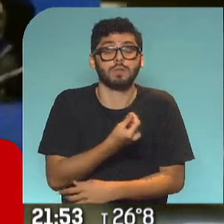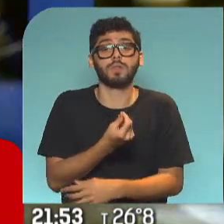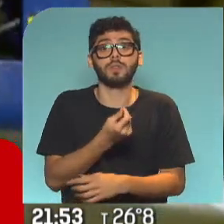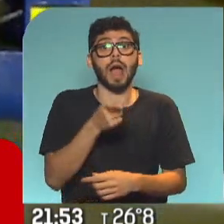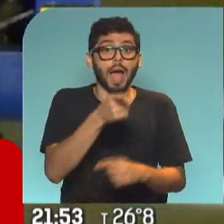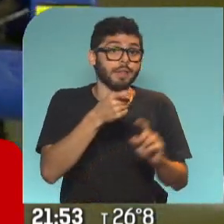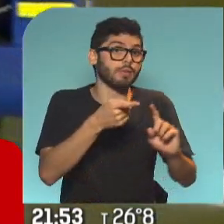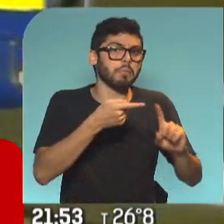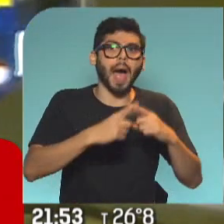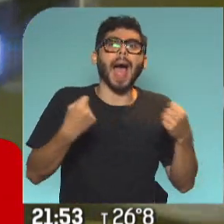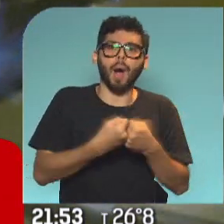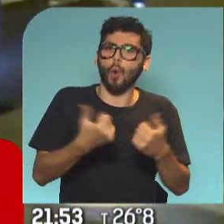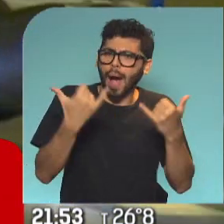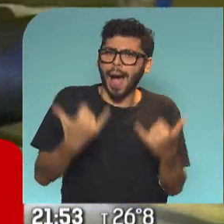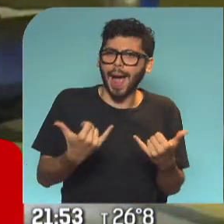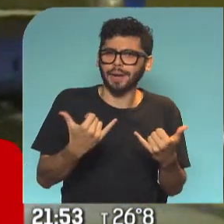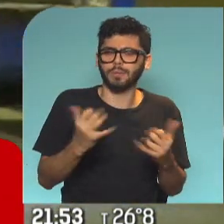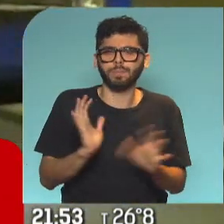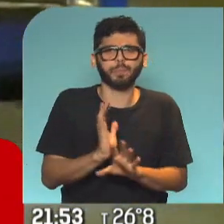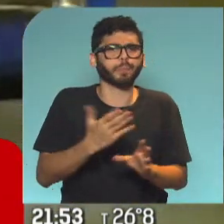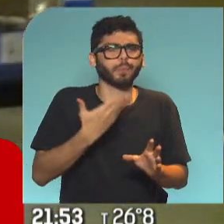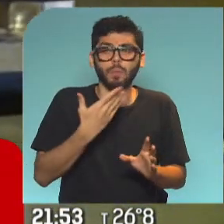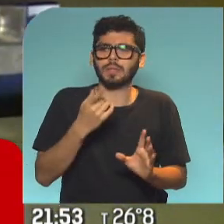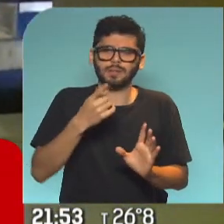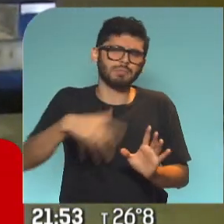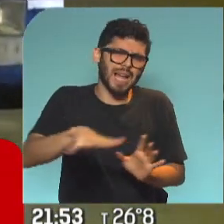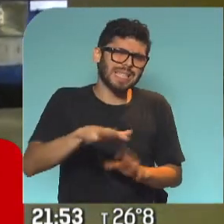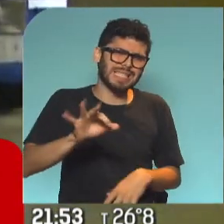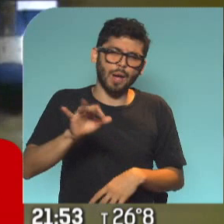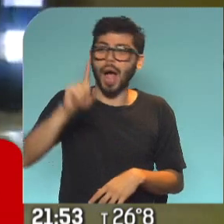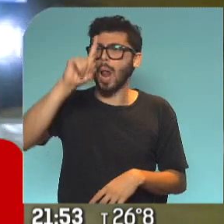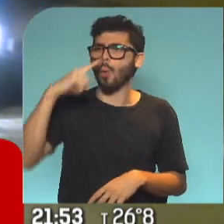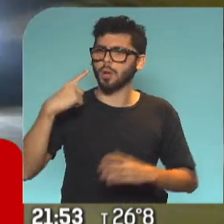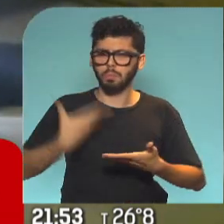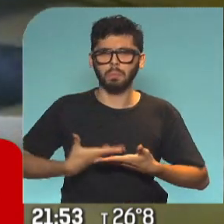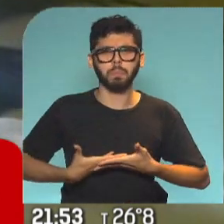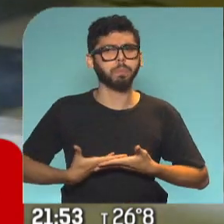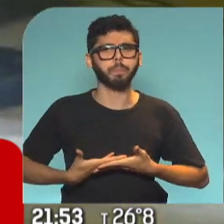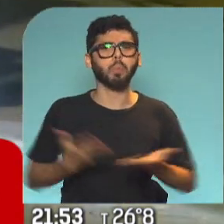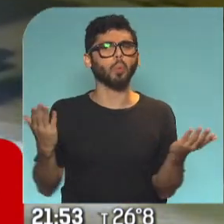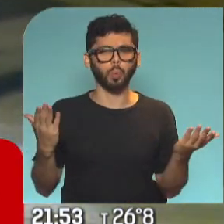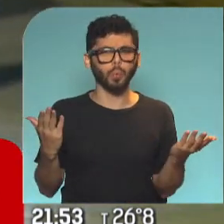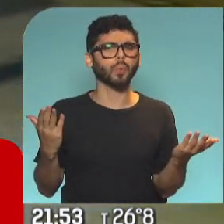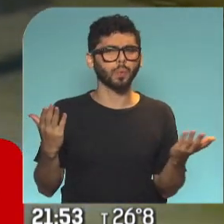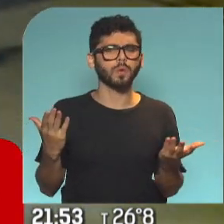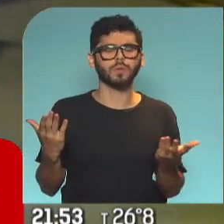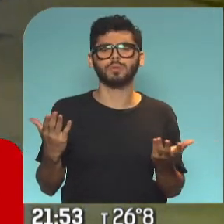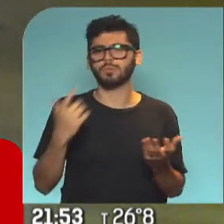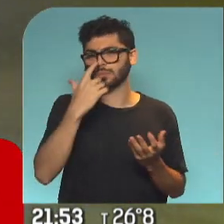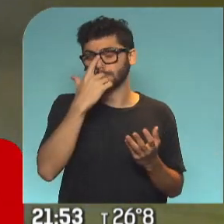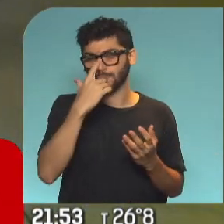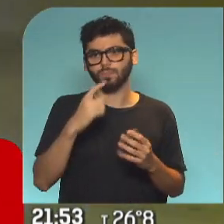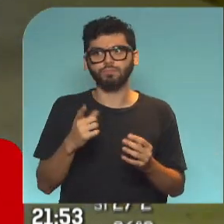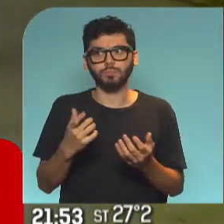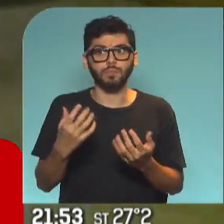coinciden, por lo menos desde la prédica. Se sabe que Alberto Fernández lo ha hecho público varias veces y ha instado